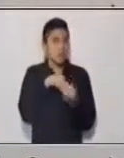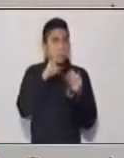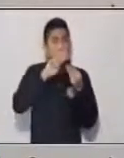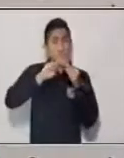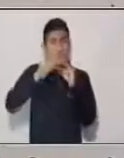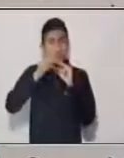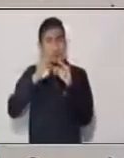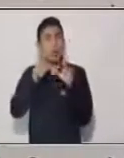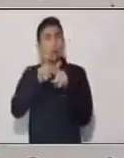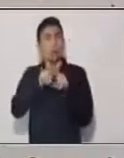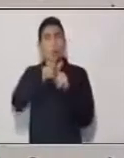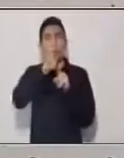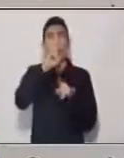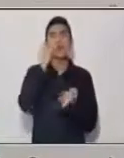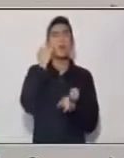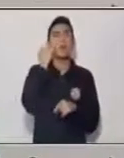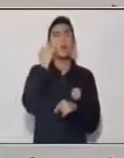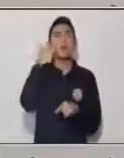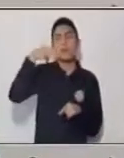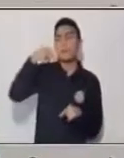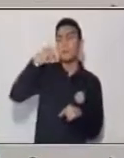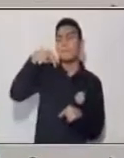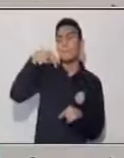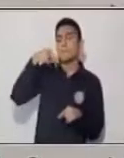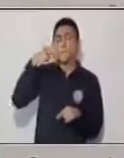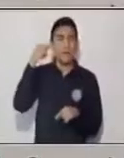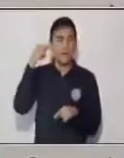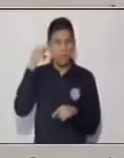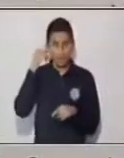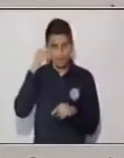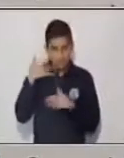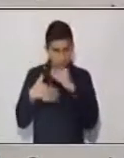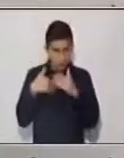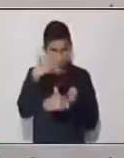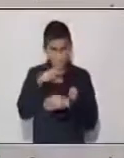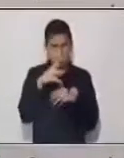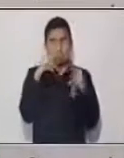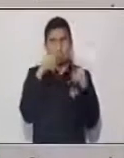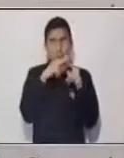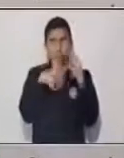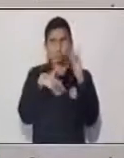matemáticos como Riemann y llegamos hasta